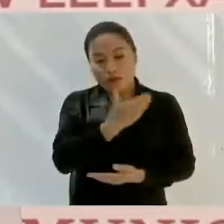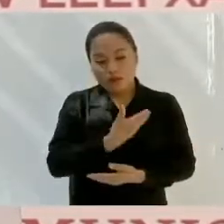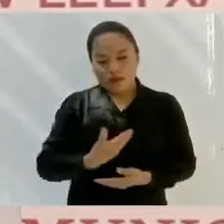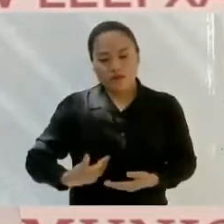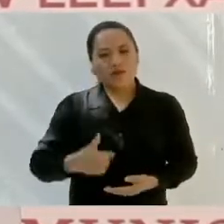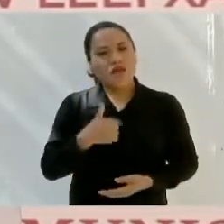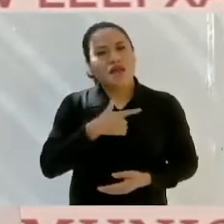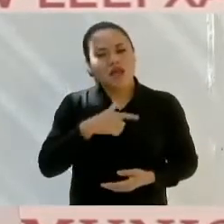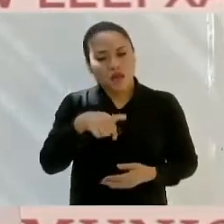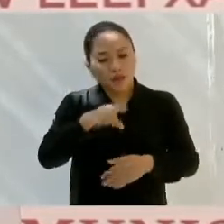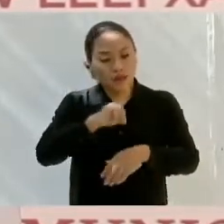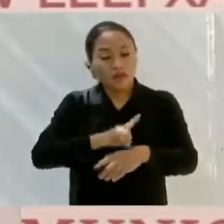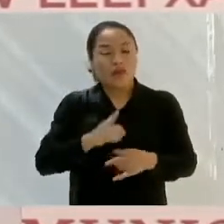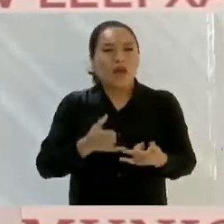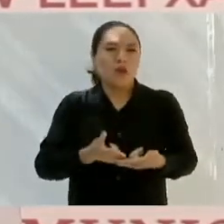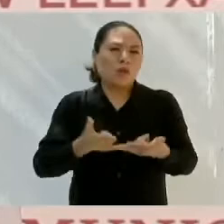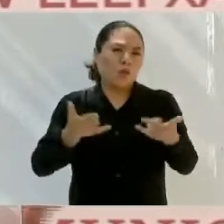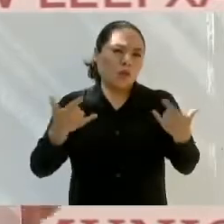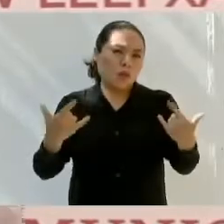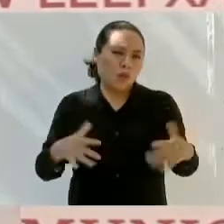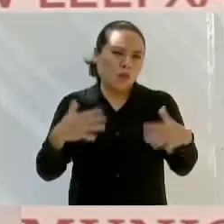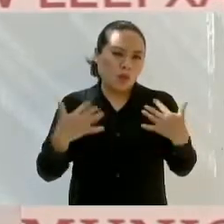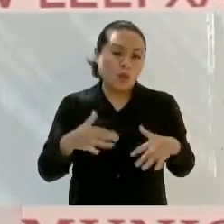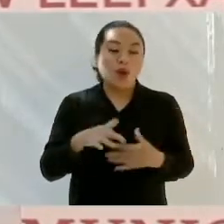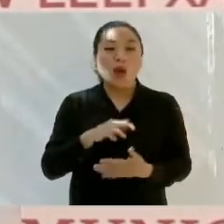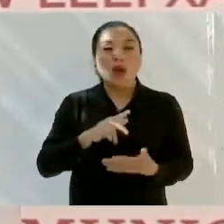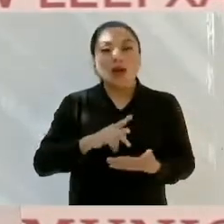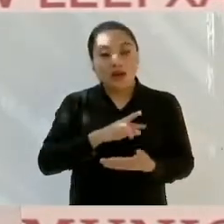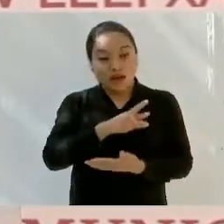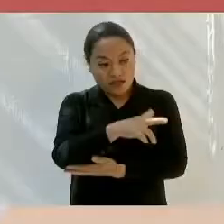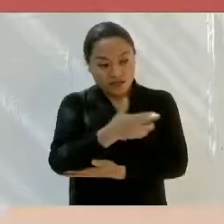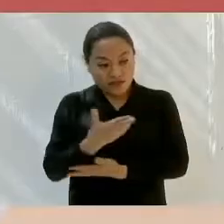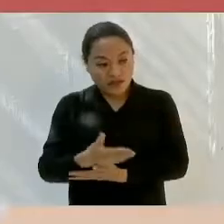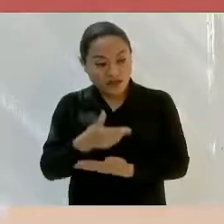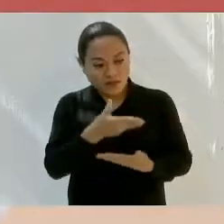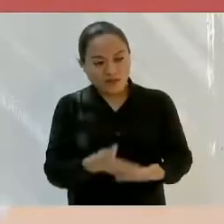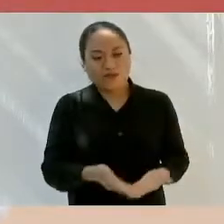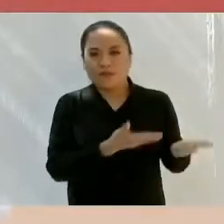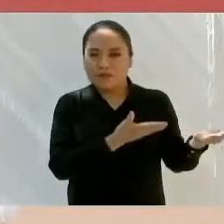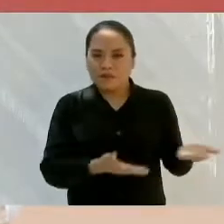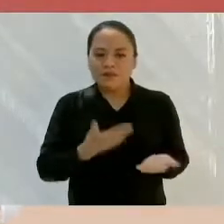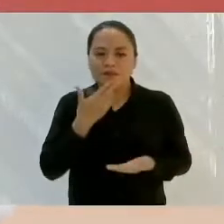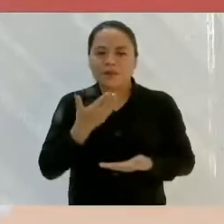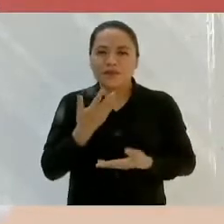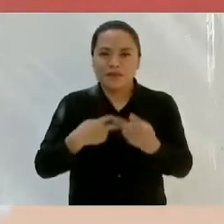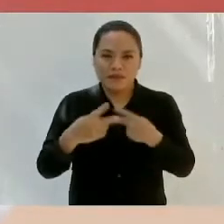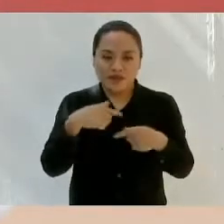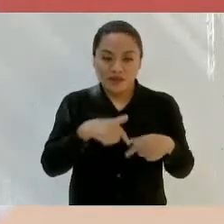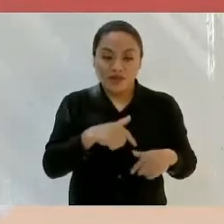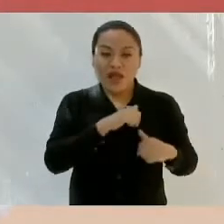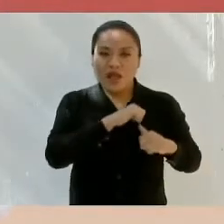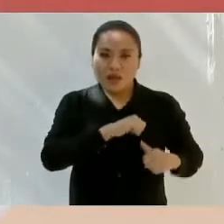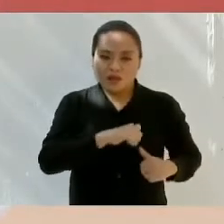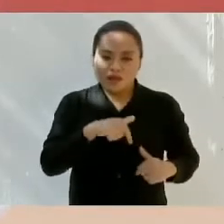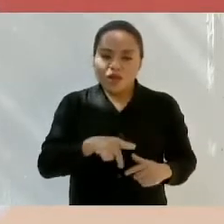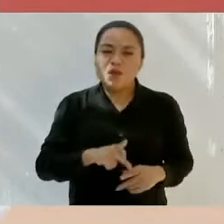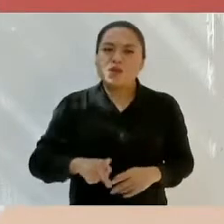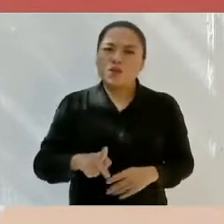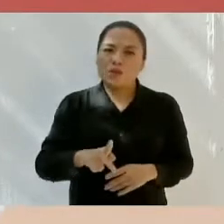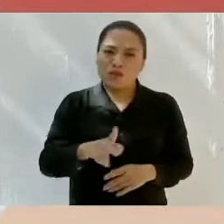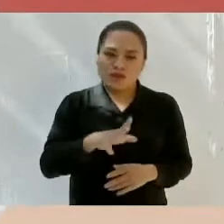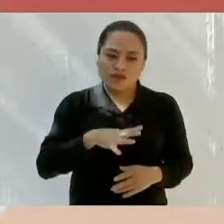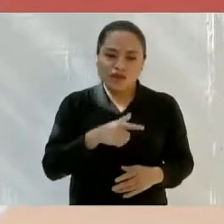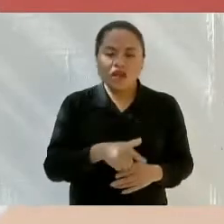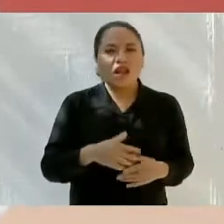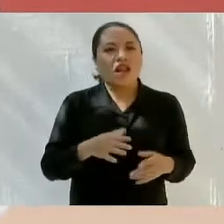histórico para mi municipio de recibirlo nuevamente en esta cabecera municipal. Creo que los hechos hablan